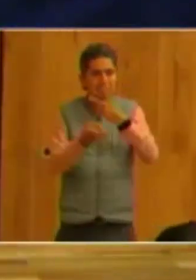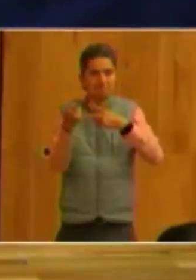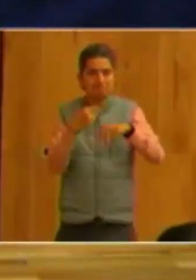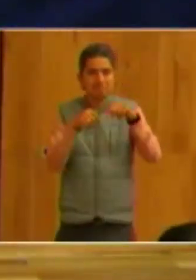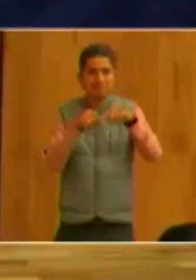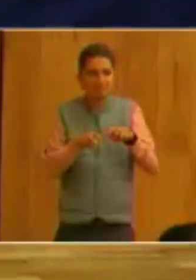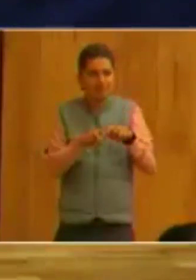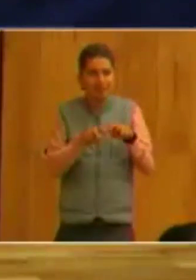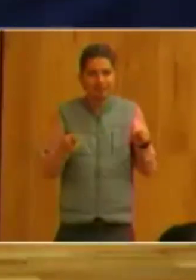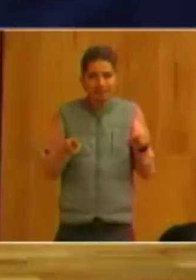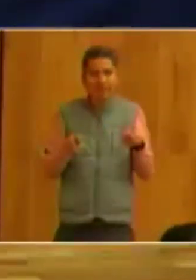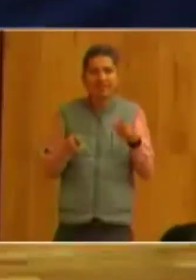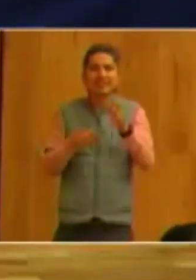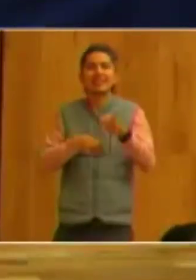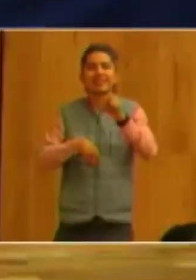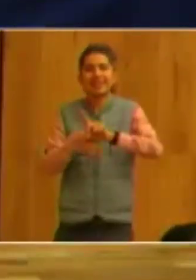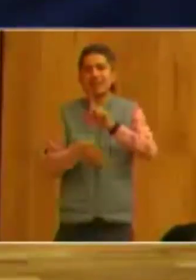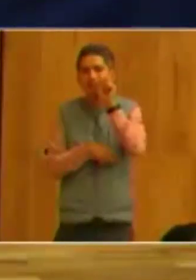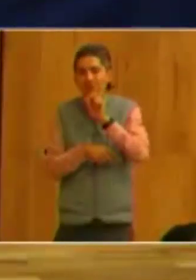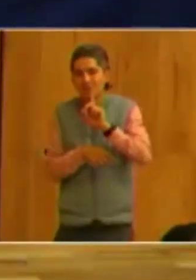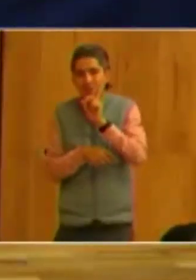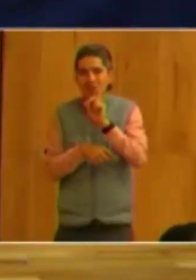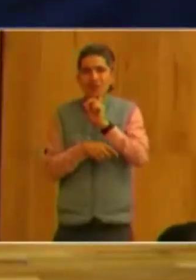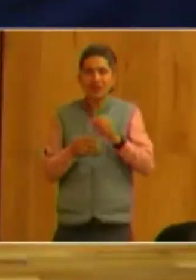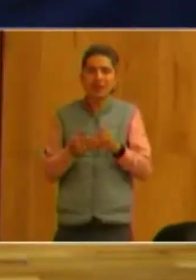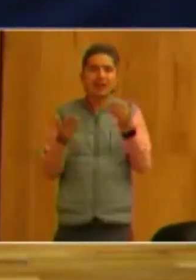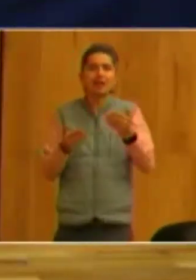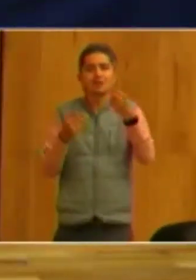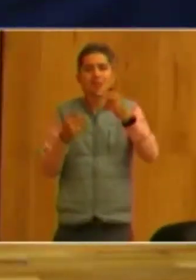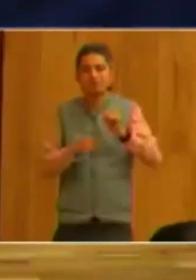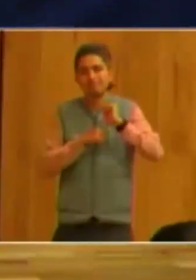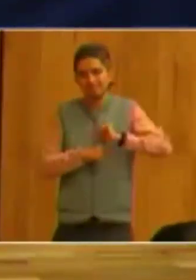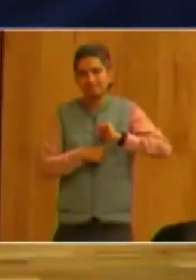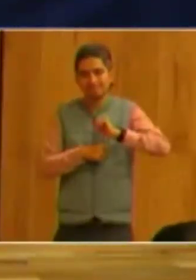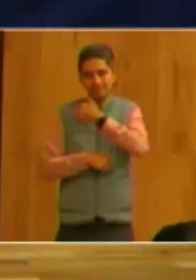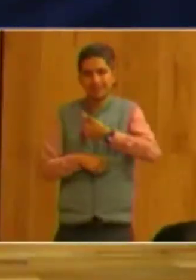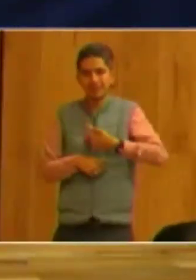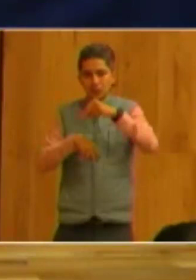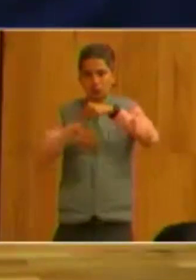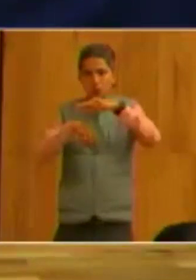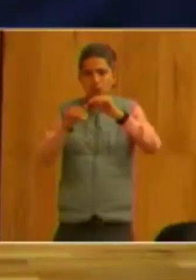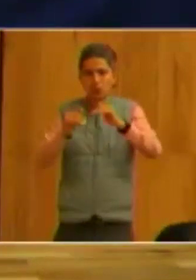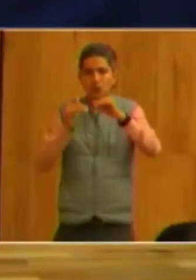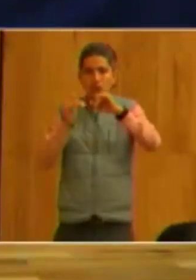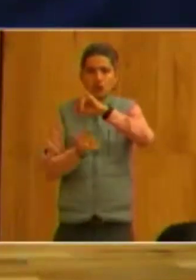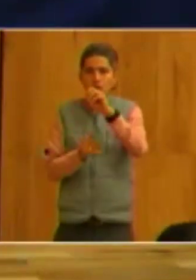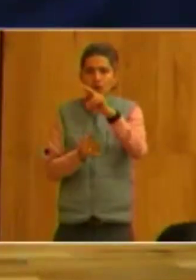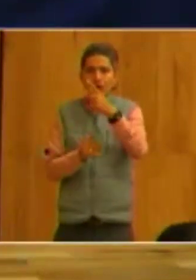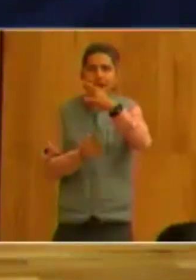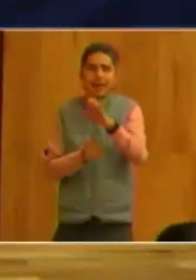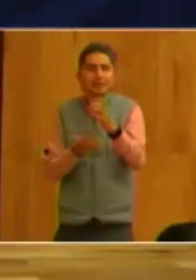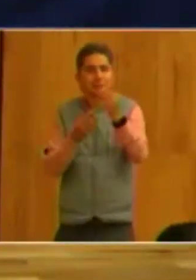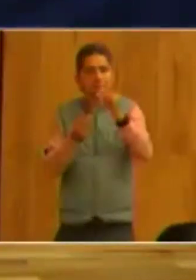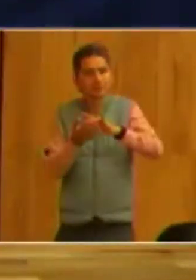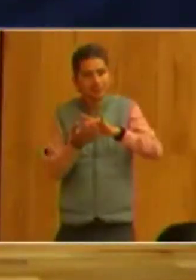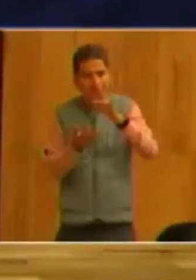este evento en conmemoración del Día de la Mujer. A nombre del presidente del Poder Judicial, el doctor Jorge Reséndiz García, les damos las